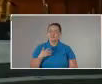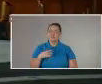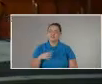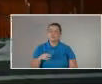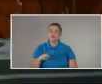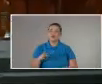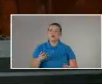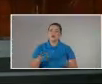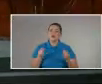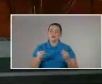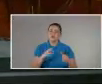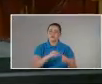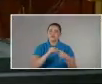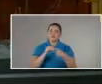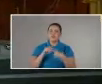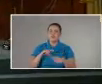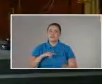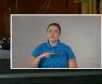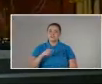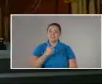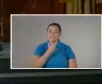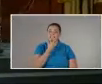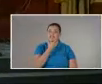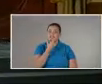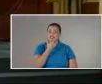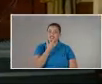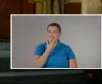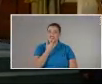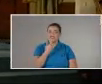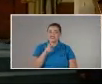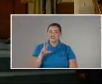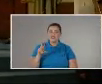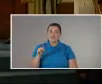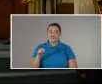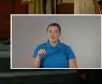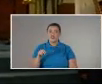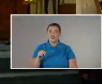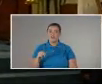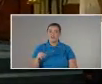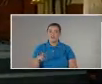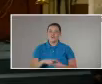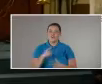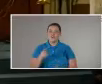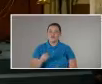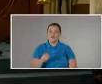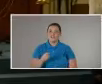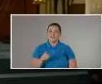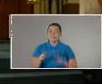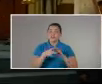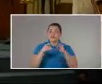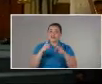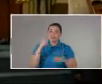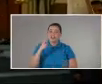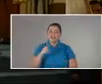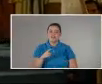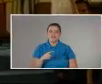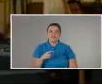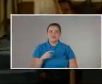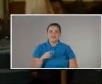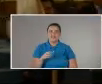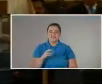no cuando le cuentan un chiste, porque eso está fácil, ¿no? Si yo le digo que se recuerde de alguna